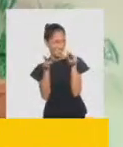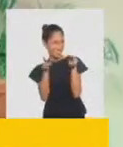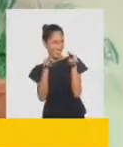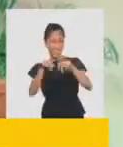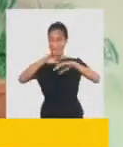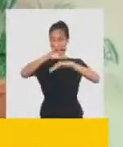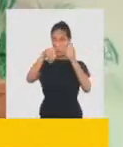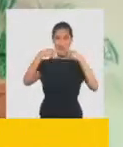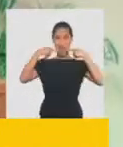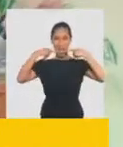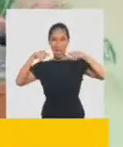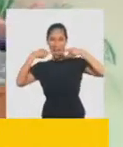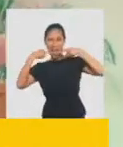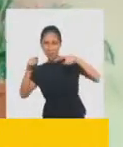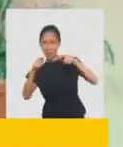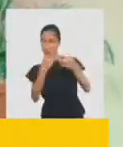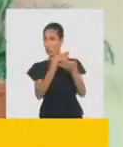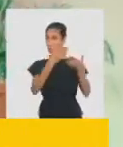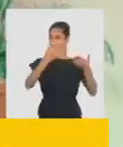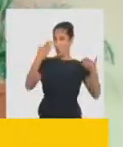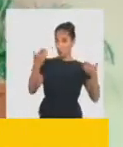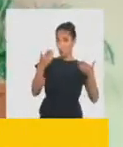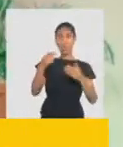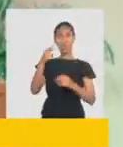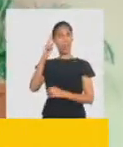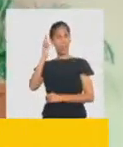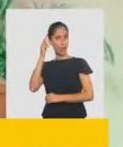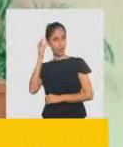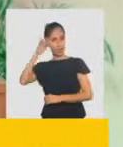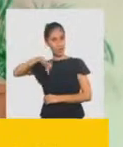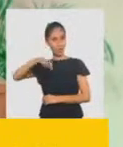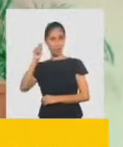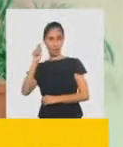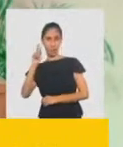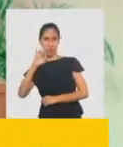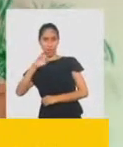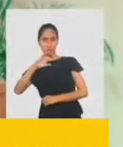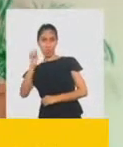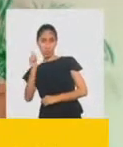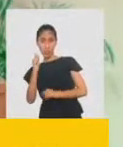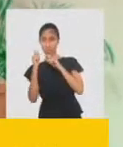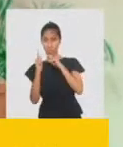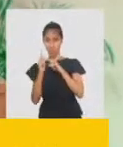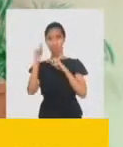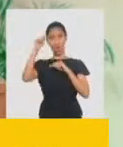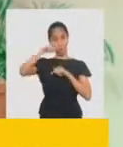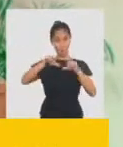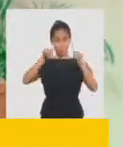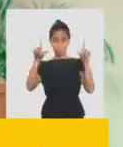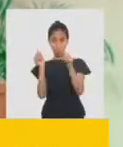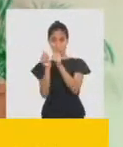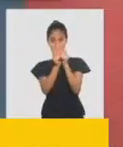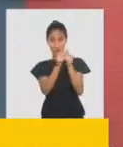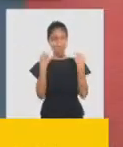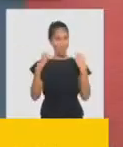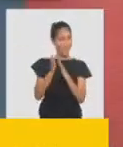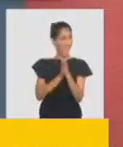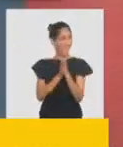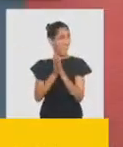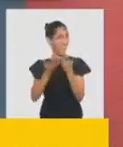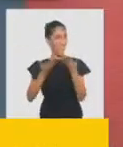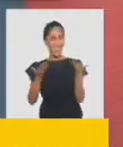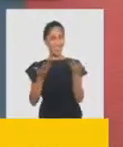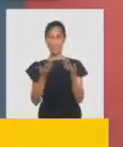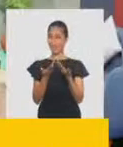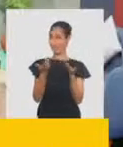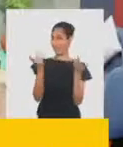ven, estamos rodeados de anuncios y productos que ha dejado la Miss Patricia. Ella es la profesora que va a estar con nosotros el día de hoy. ¡Ay, qué